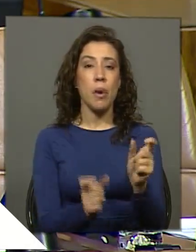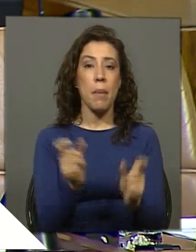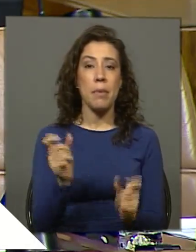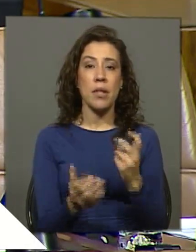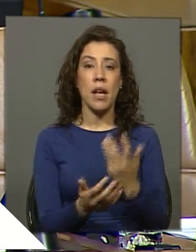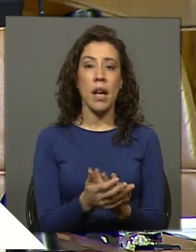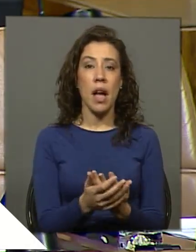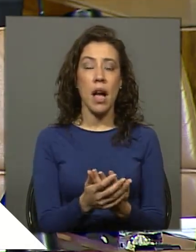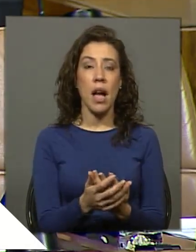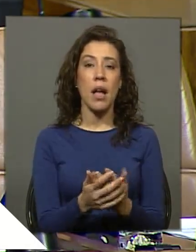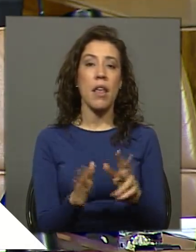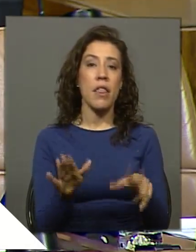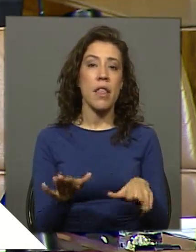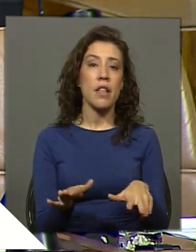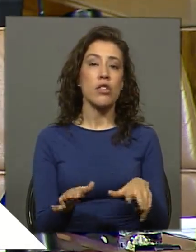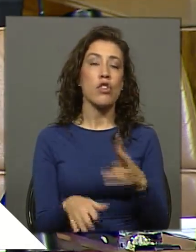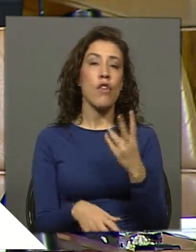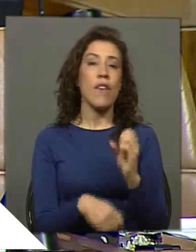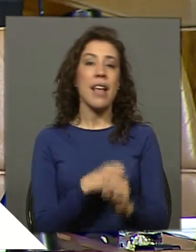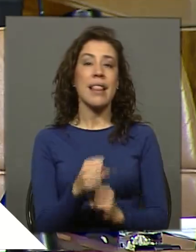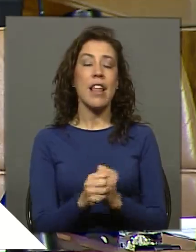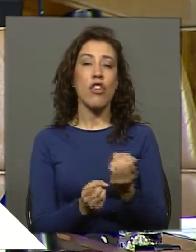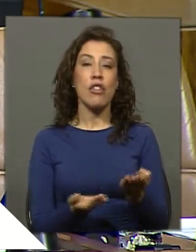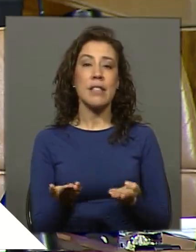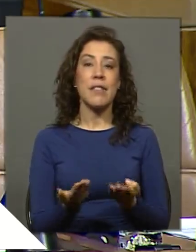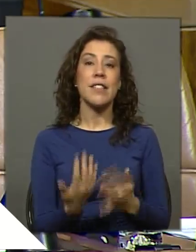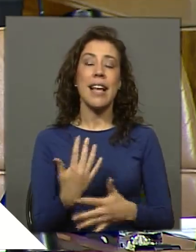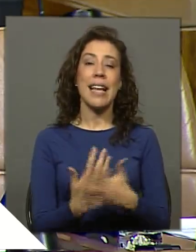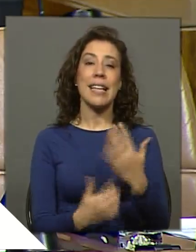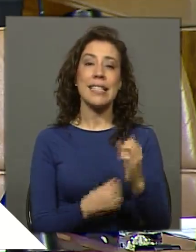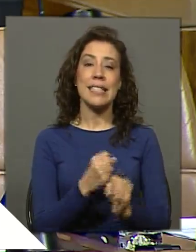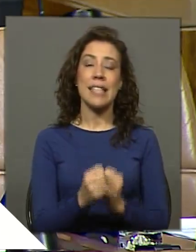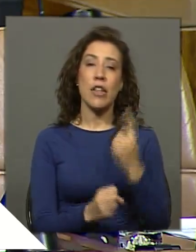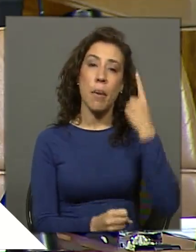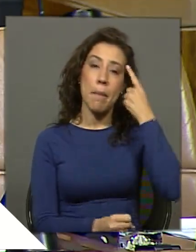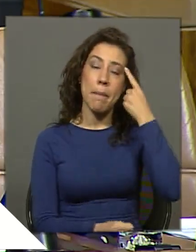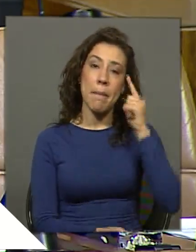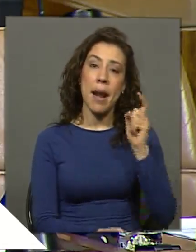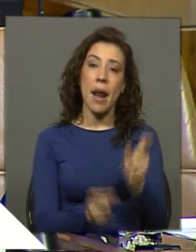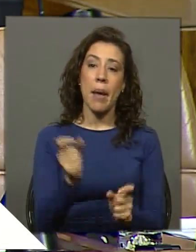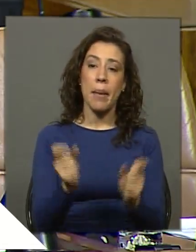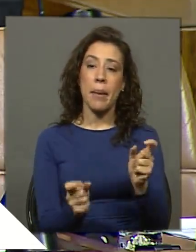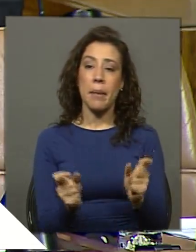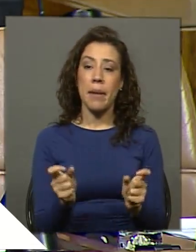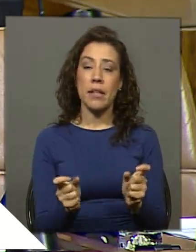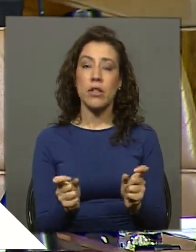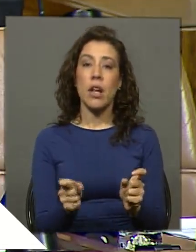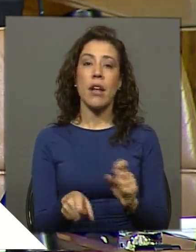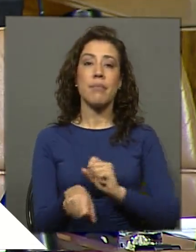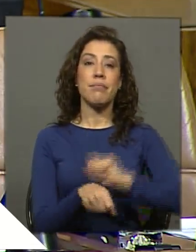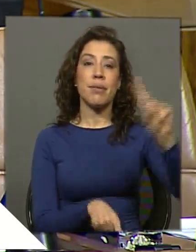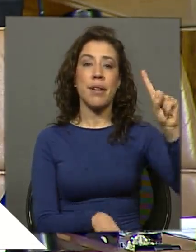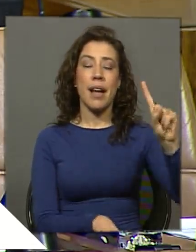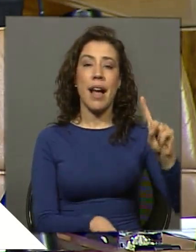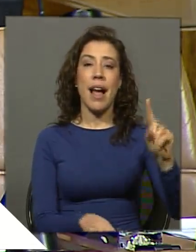que tengan entre 18 y 20 años de servicio y 15 años para el caso de quienes fueron exiliados